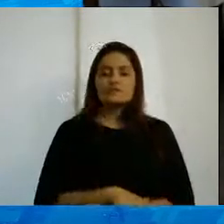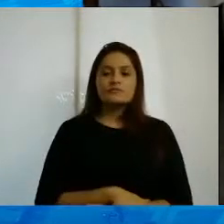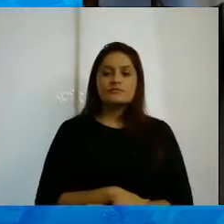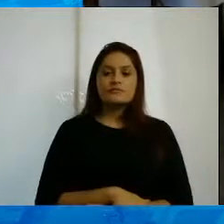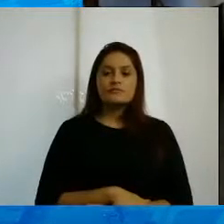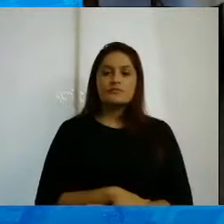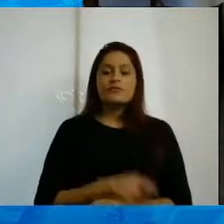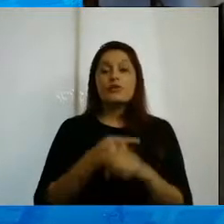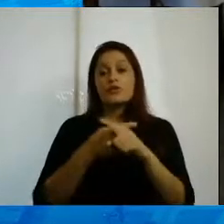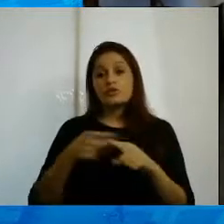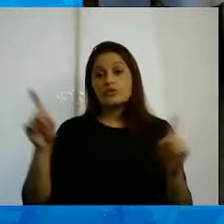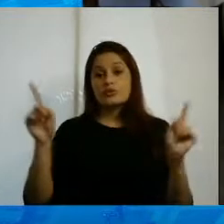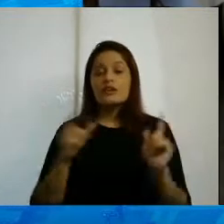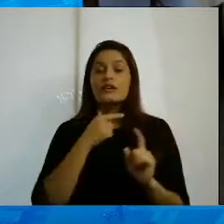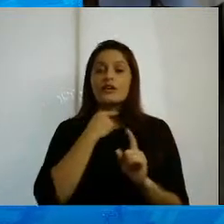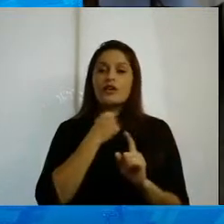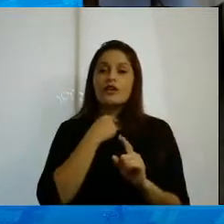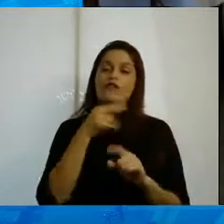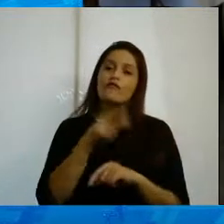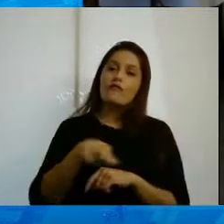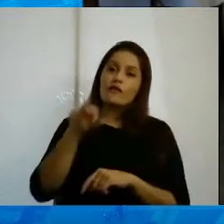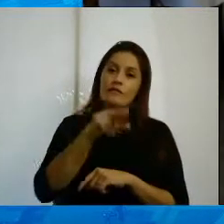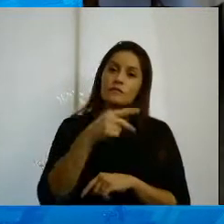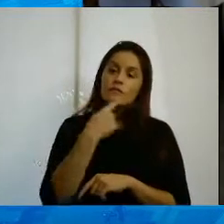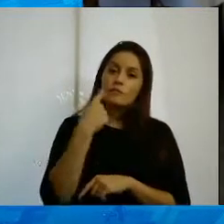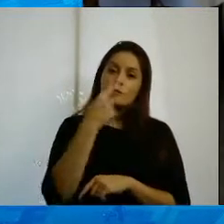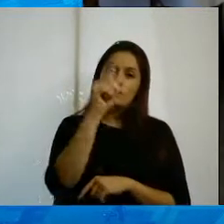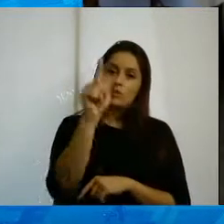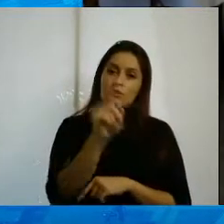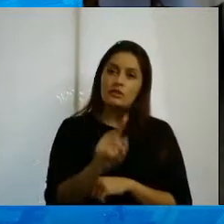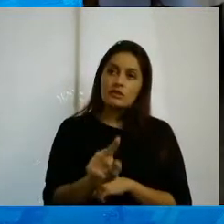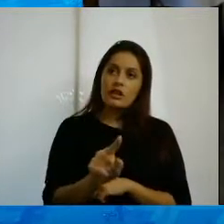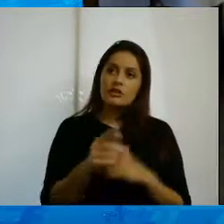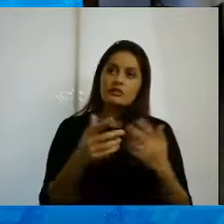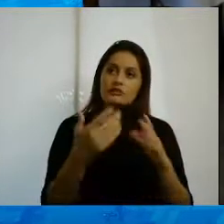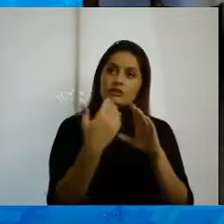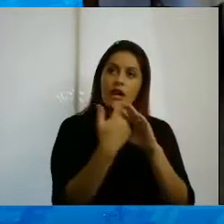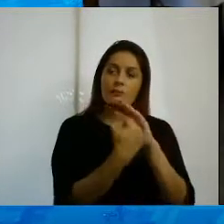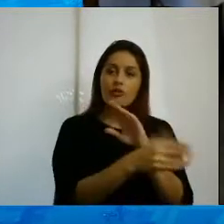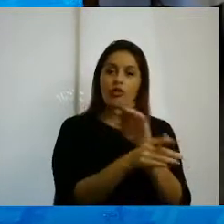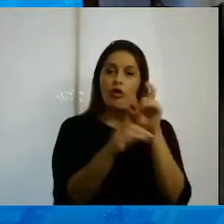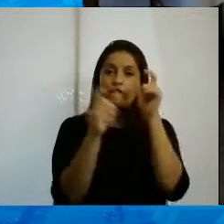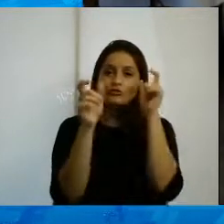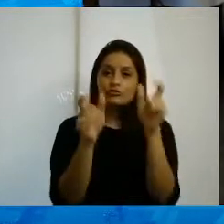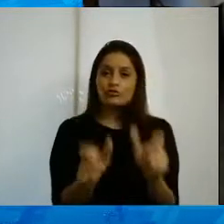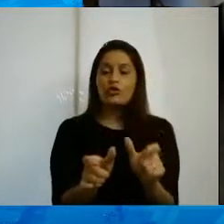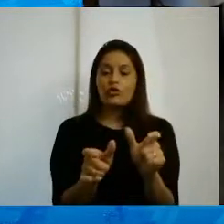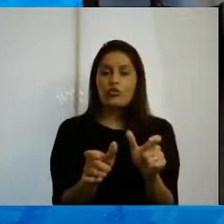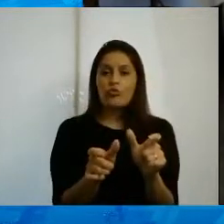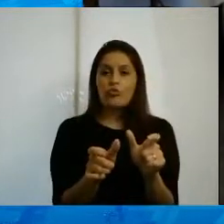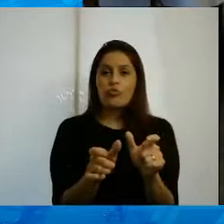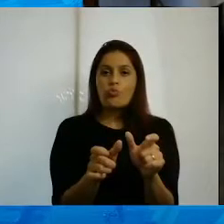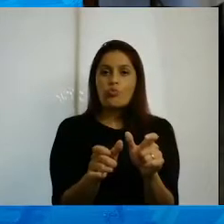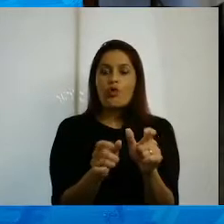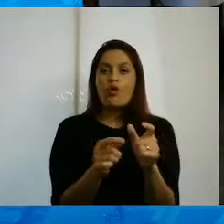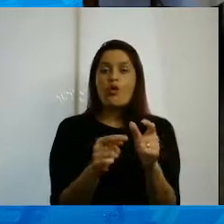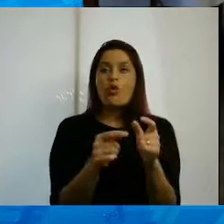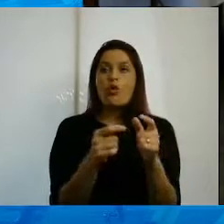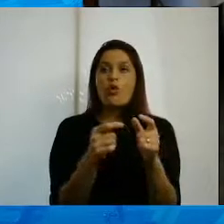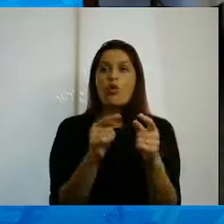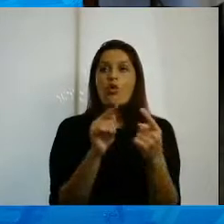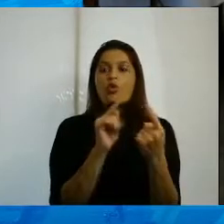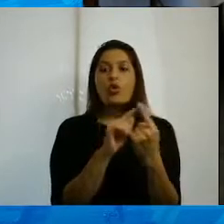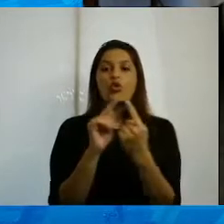Por otra parte, quisiera volver a consultar si es que se envió a control sobre el concurso